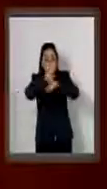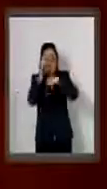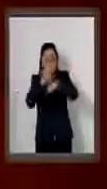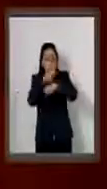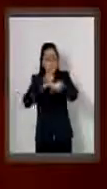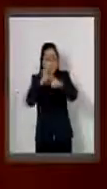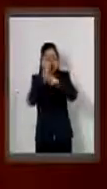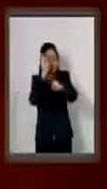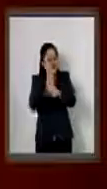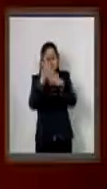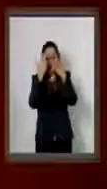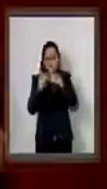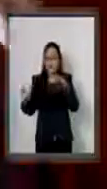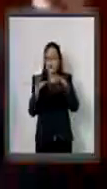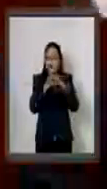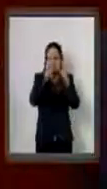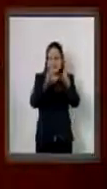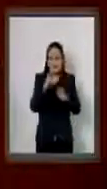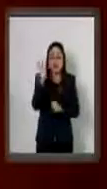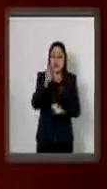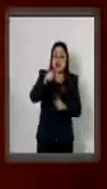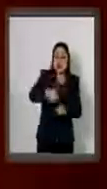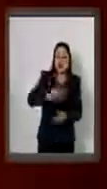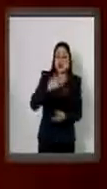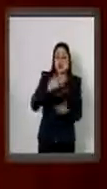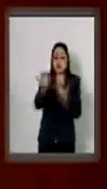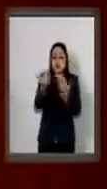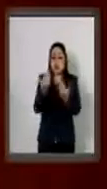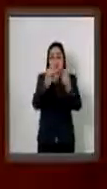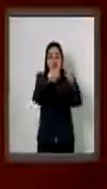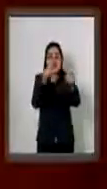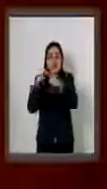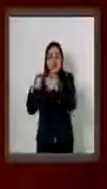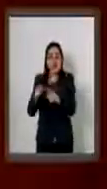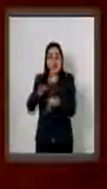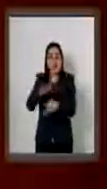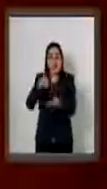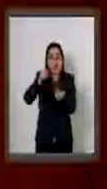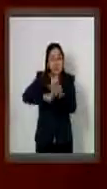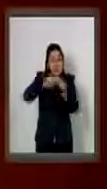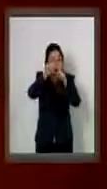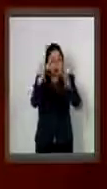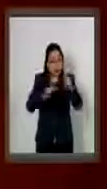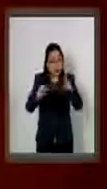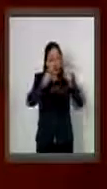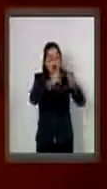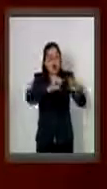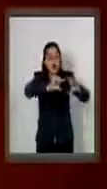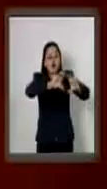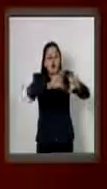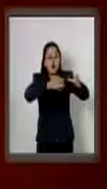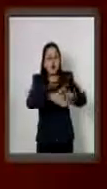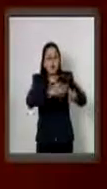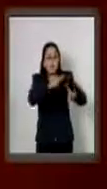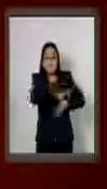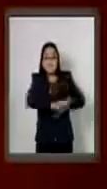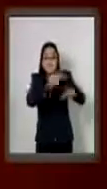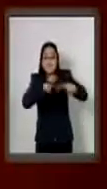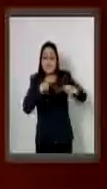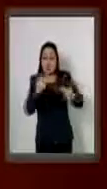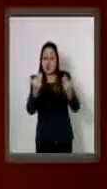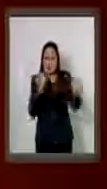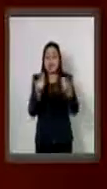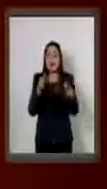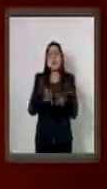Si ustedes no pueden diferenciar qué es materia de seguridad interior, y que es materia de seguridad